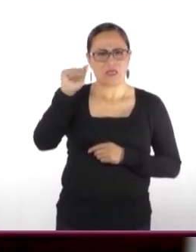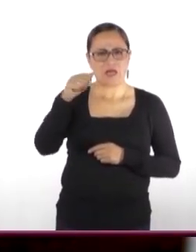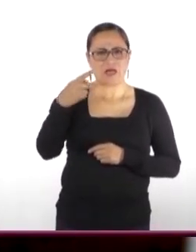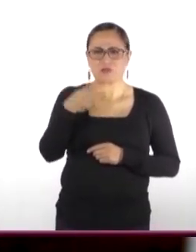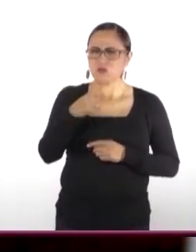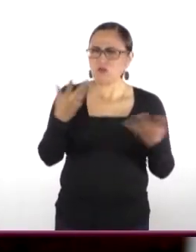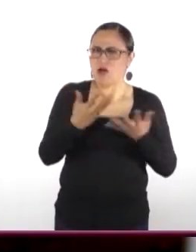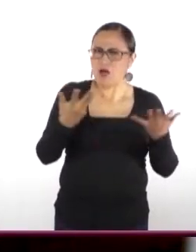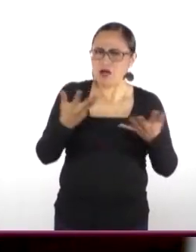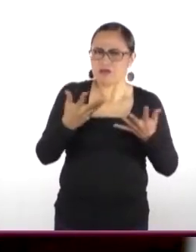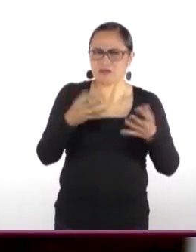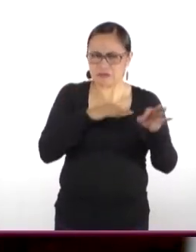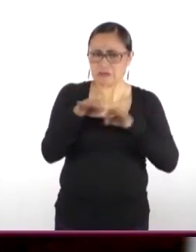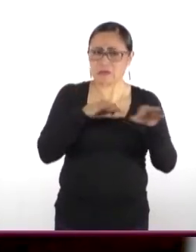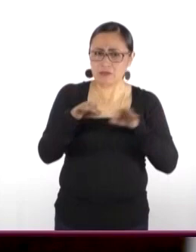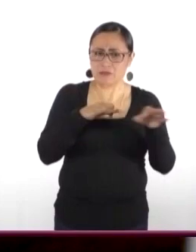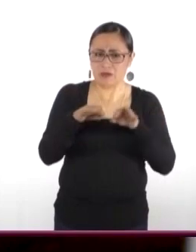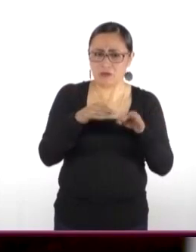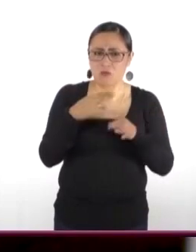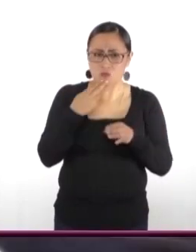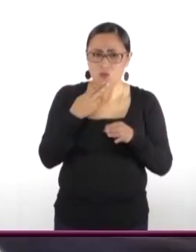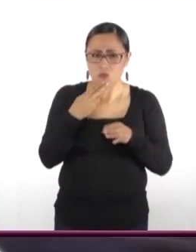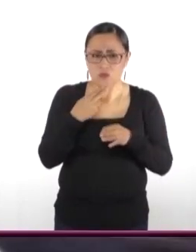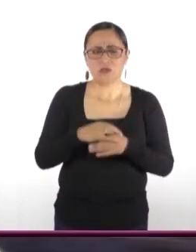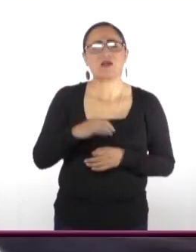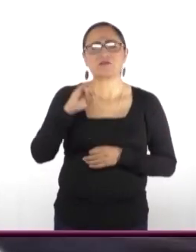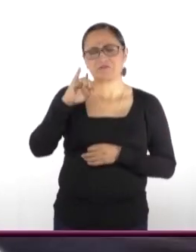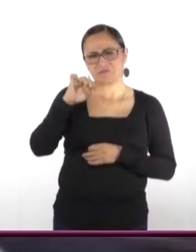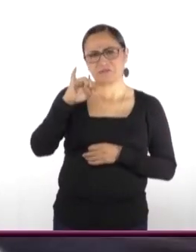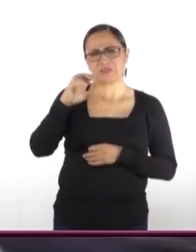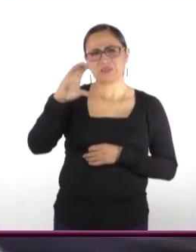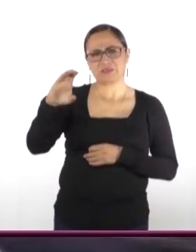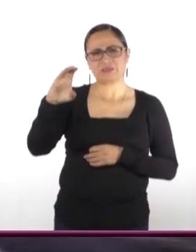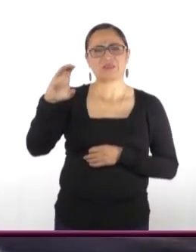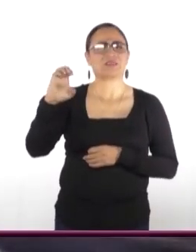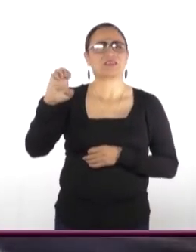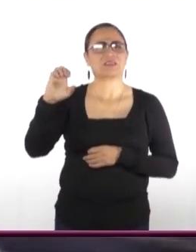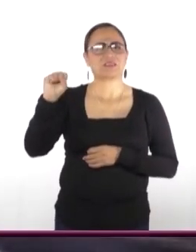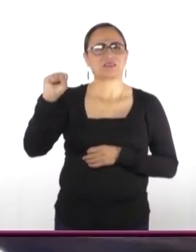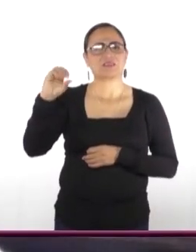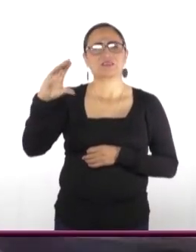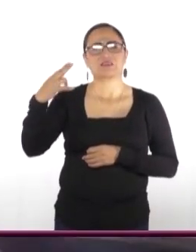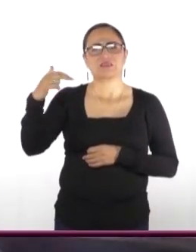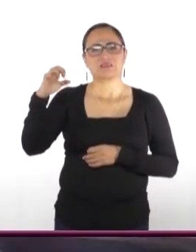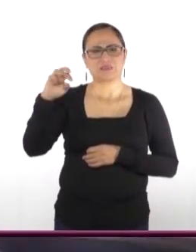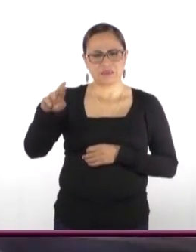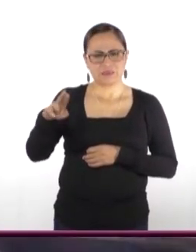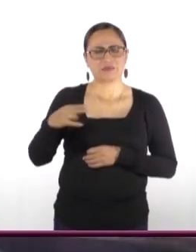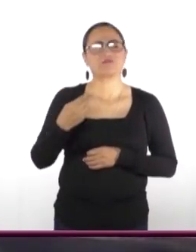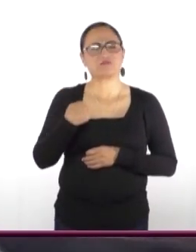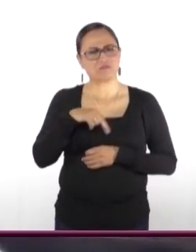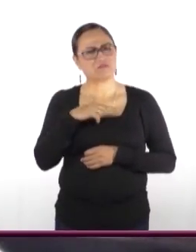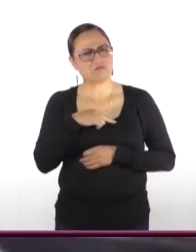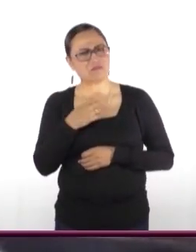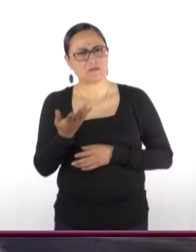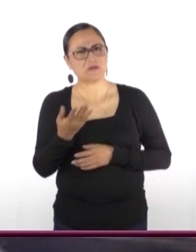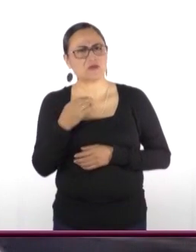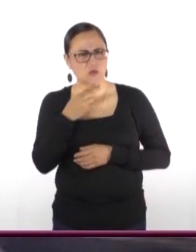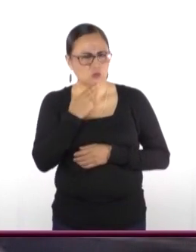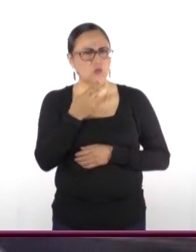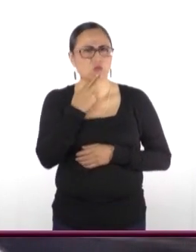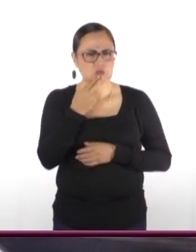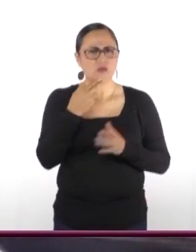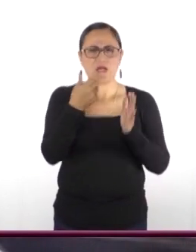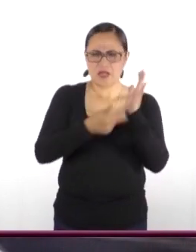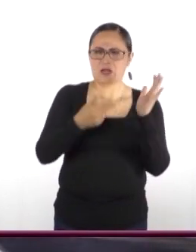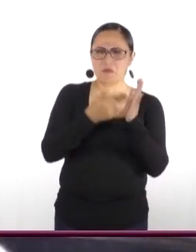topología, en su trabajo. Escher en varias de sus obras utiliza estas nociones de deformaciones que nosotros los